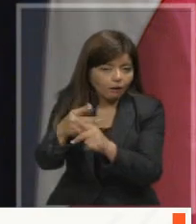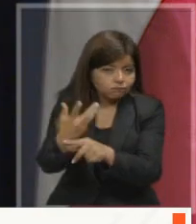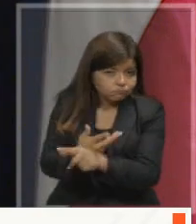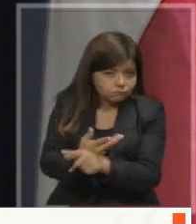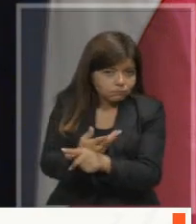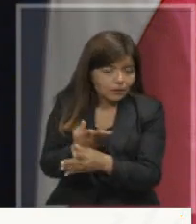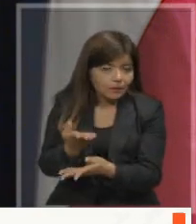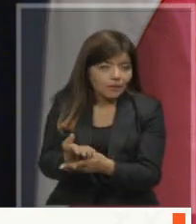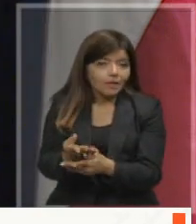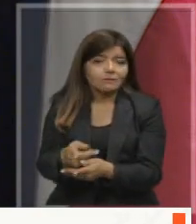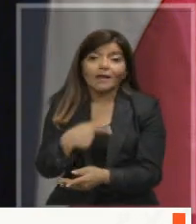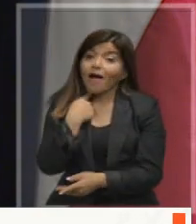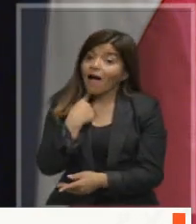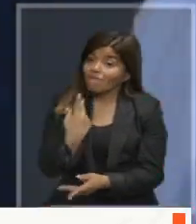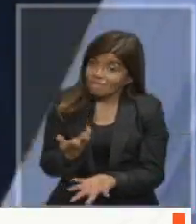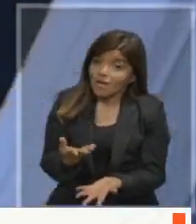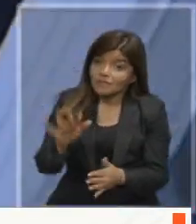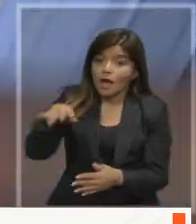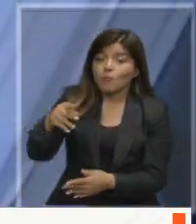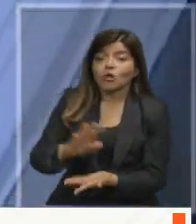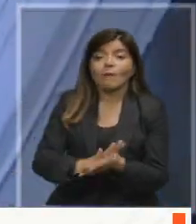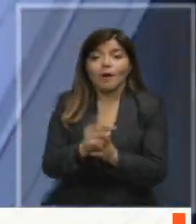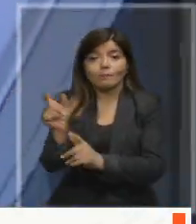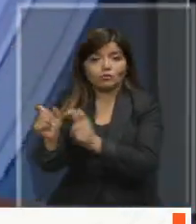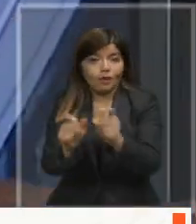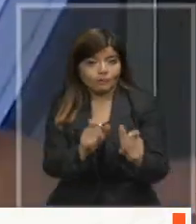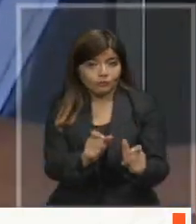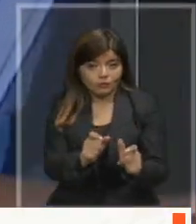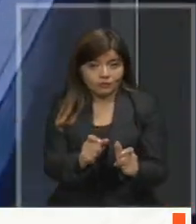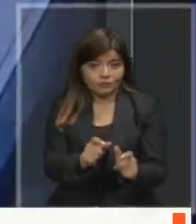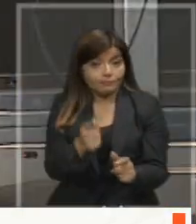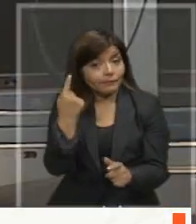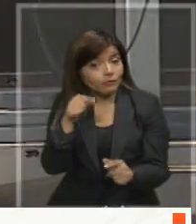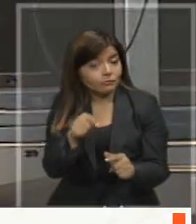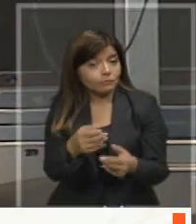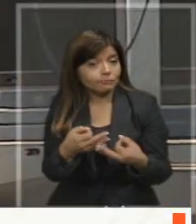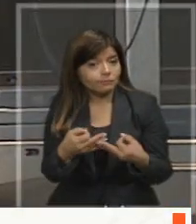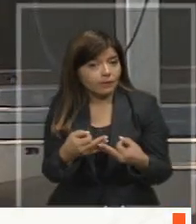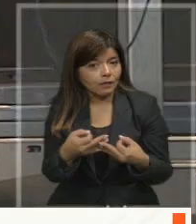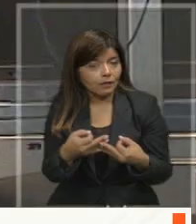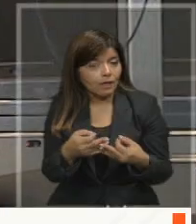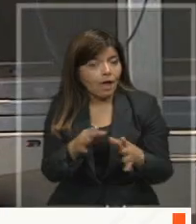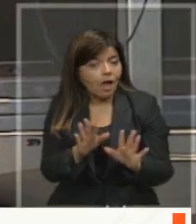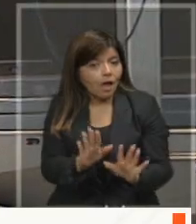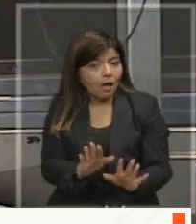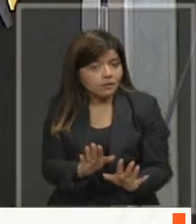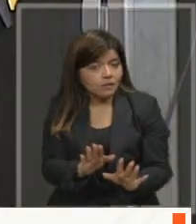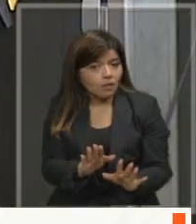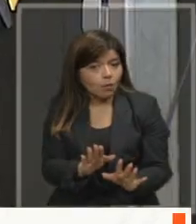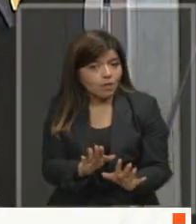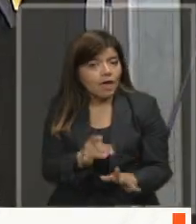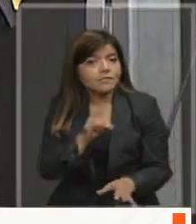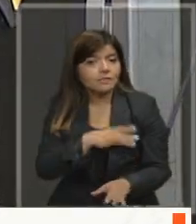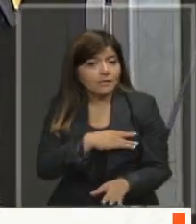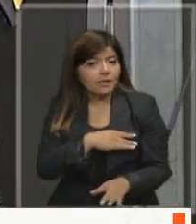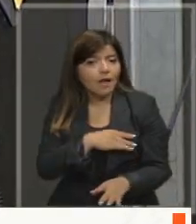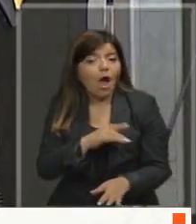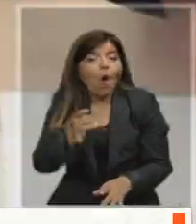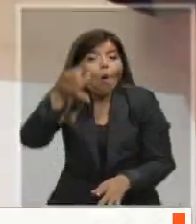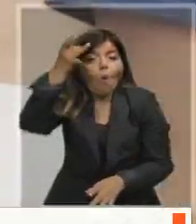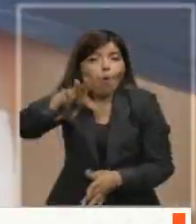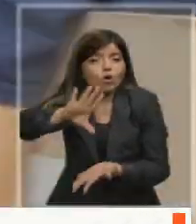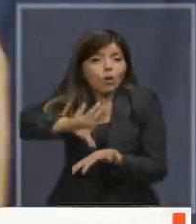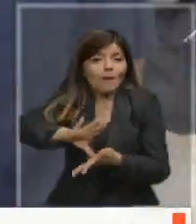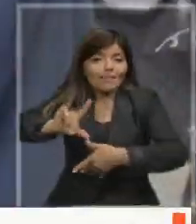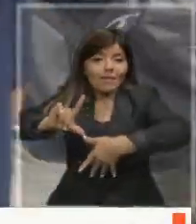terminaría arruinando este programa para el resto? Pero esta inseguridad no permitió que Chile pierda el estatus de ser el único país de